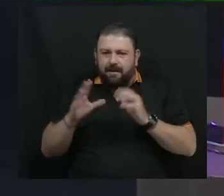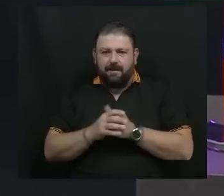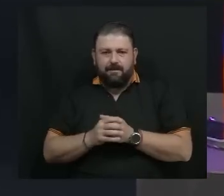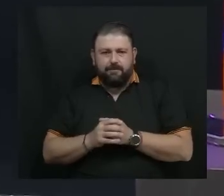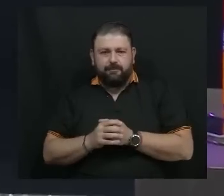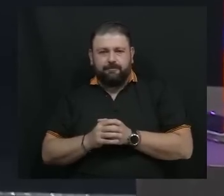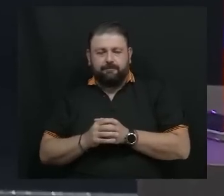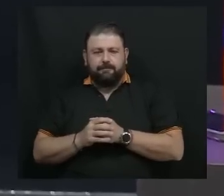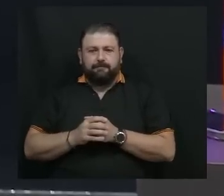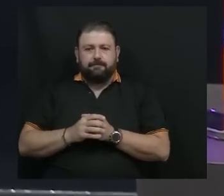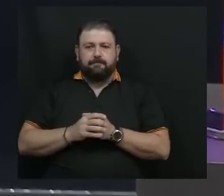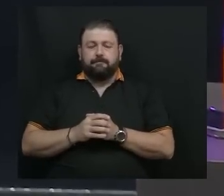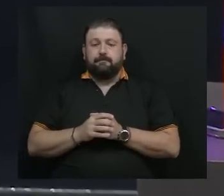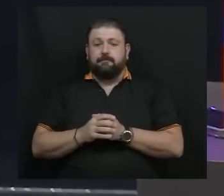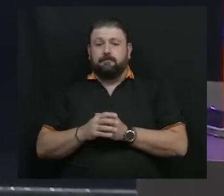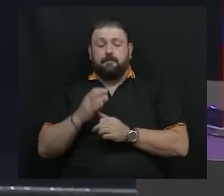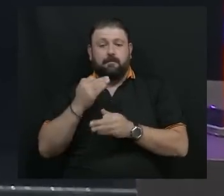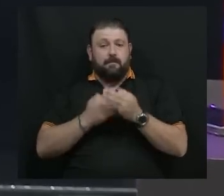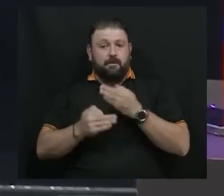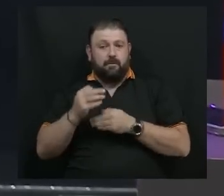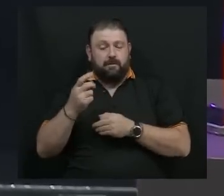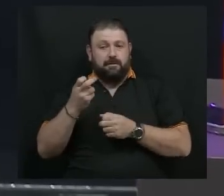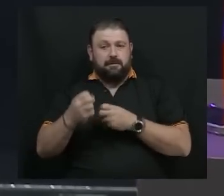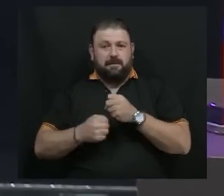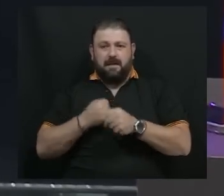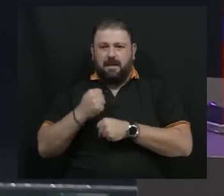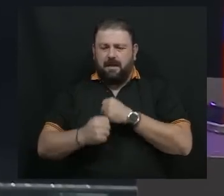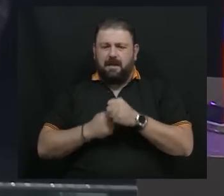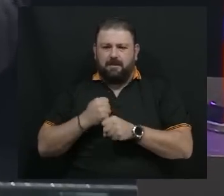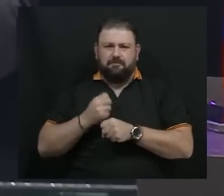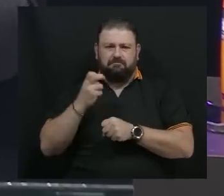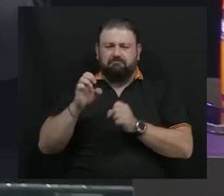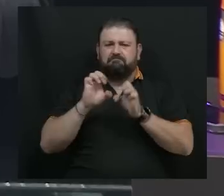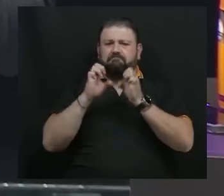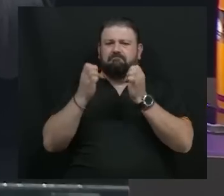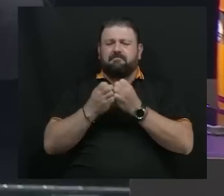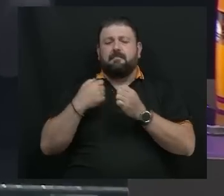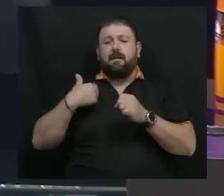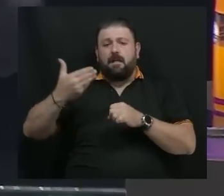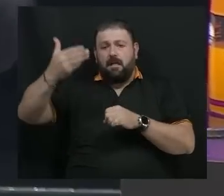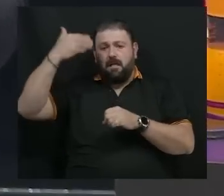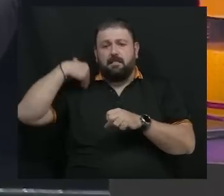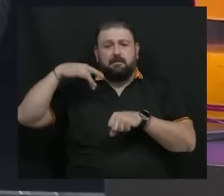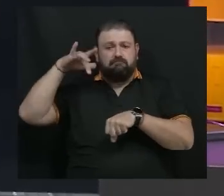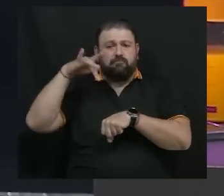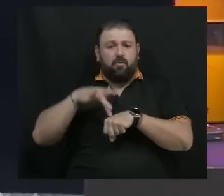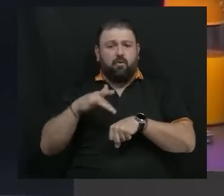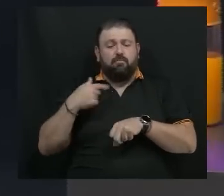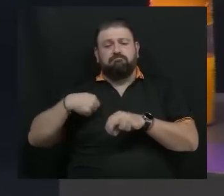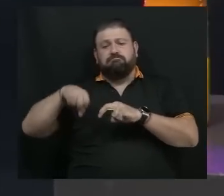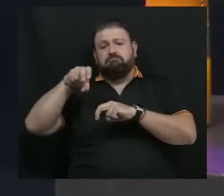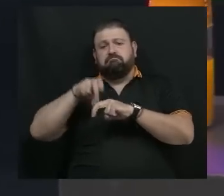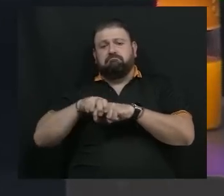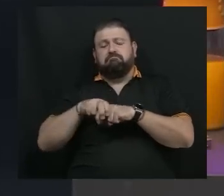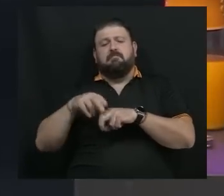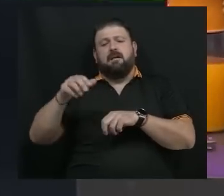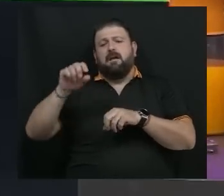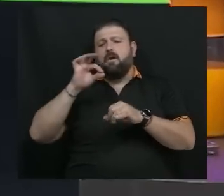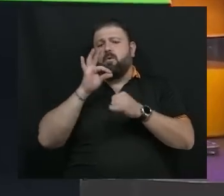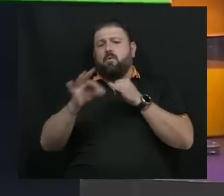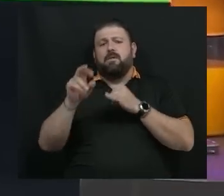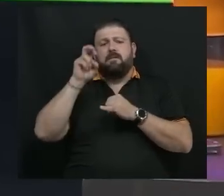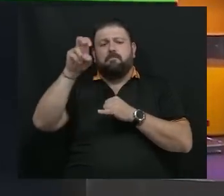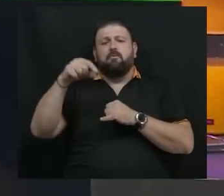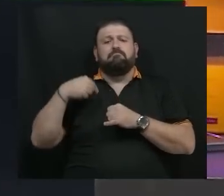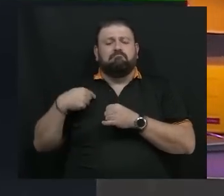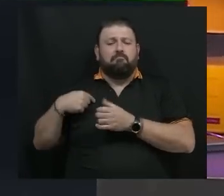unos años yo estuve en una extravaganas y me tocó por allá arriba. No venía calificado, vine pagando